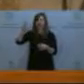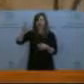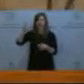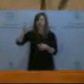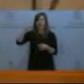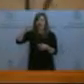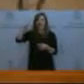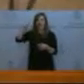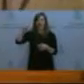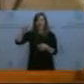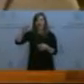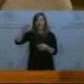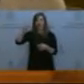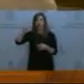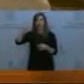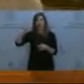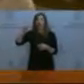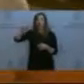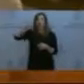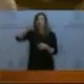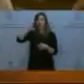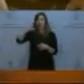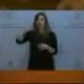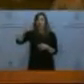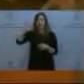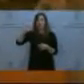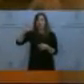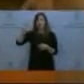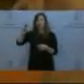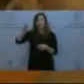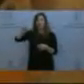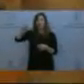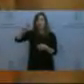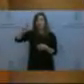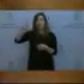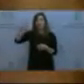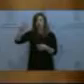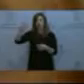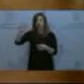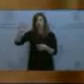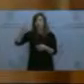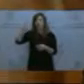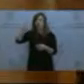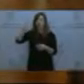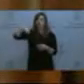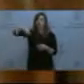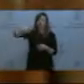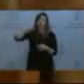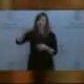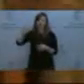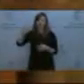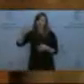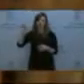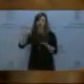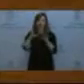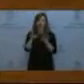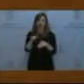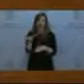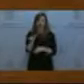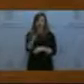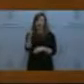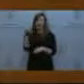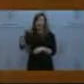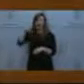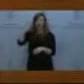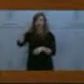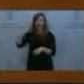Jesús Matías, César, Mercedes, Araceli, Humberto, Ángel, Juan José, José